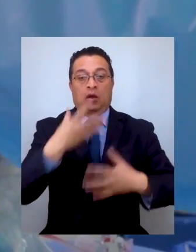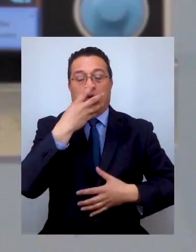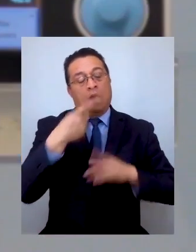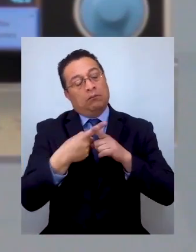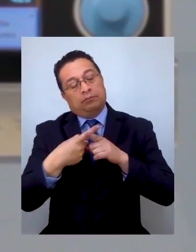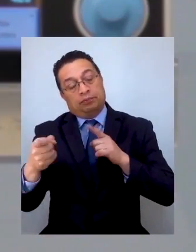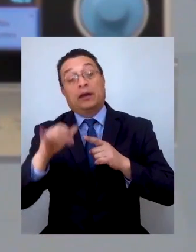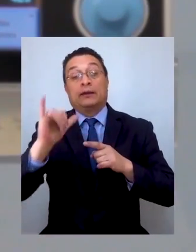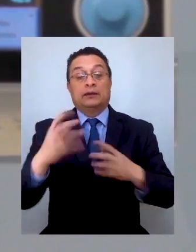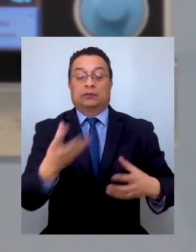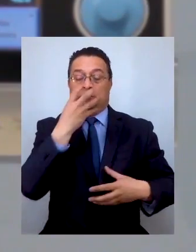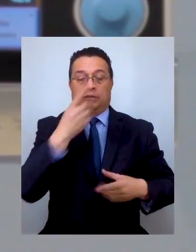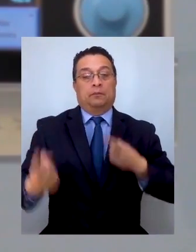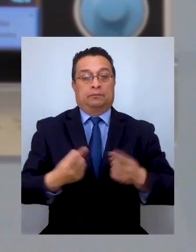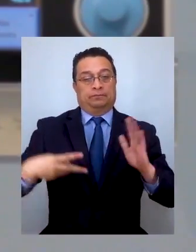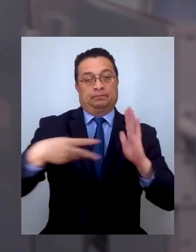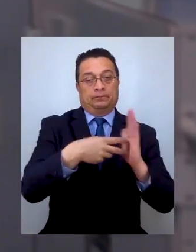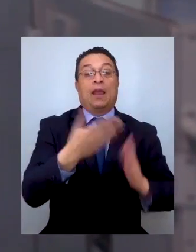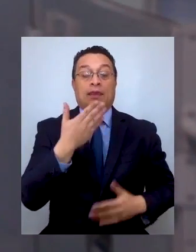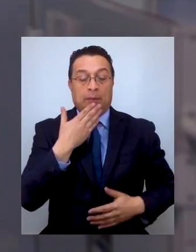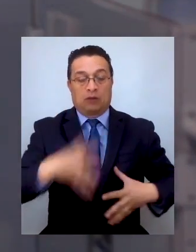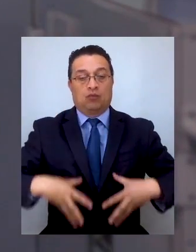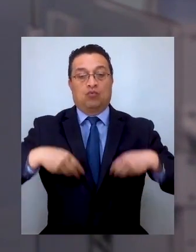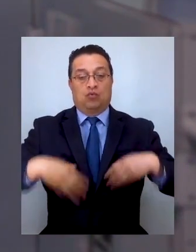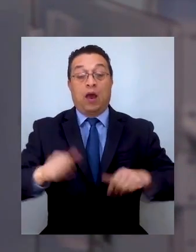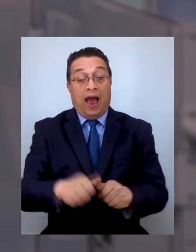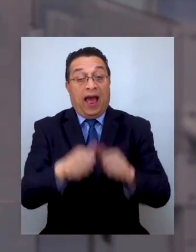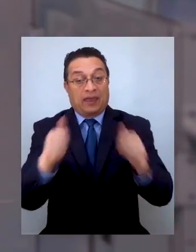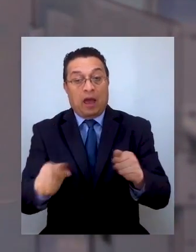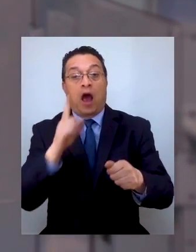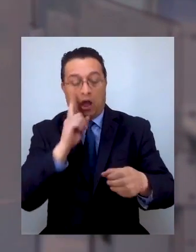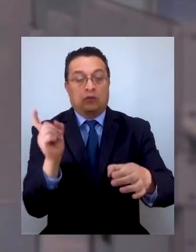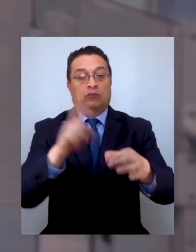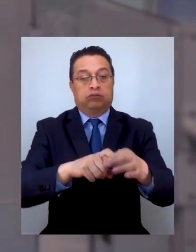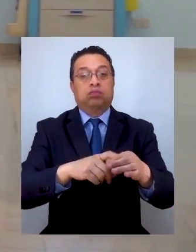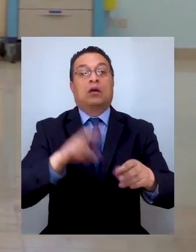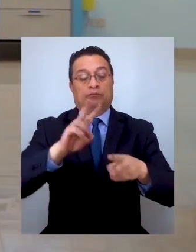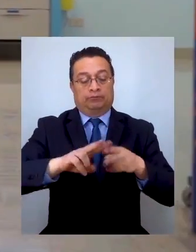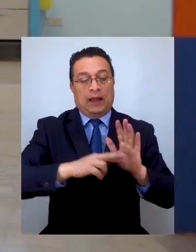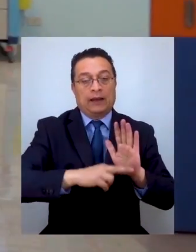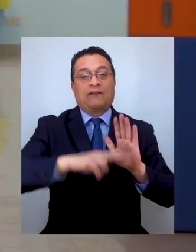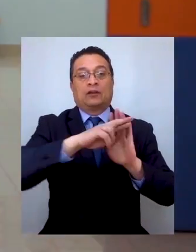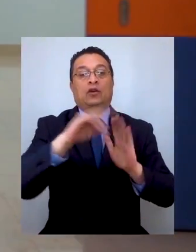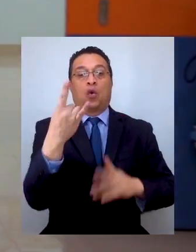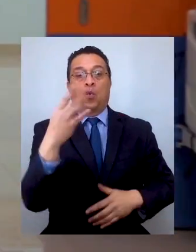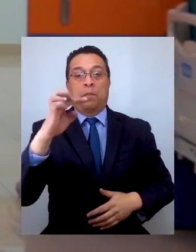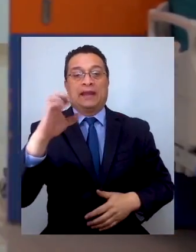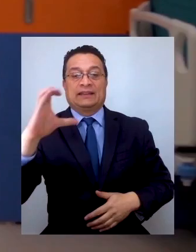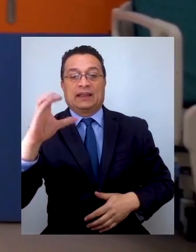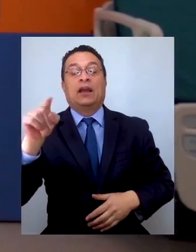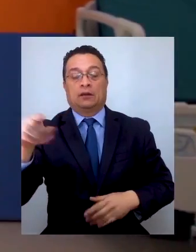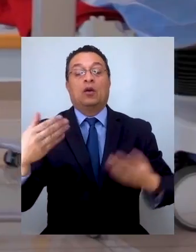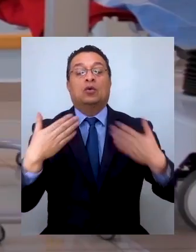máquinas de anestesia inicialmente y luego con ventiladores mecánicos. Además, tuvimos que disponer de algunos cupos en la sala de recuperación para atender a pacientes de